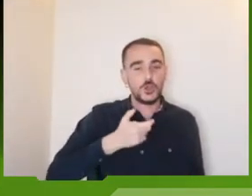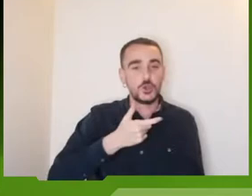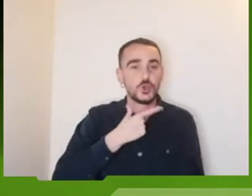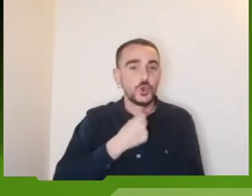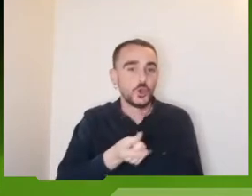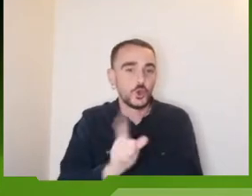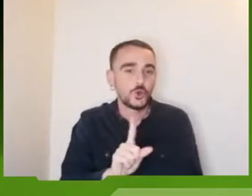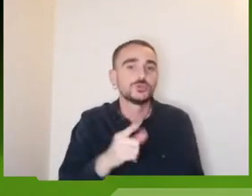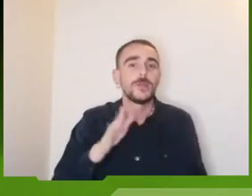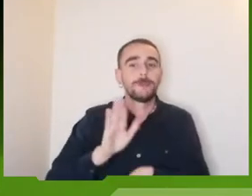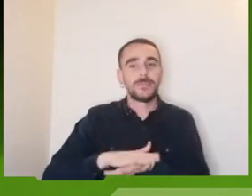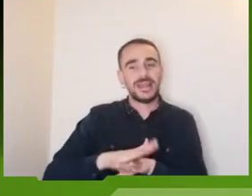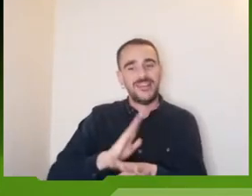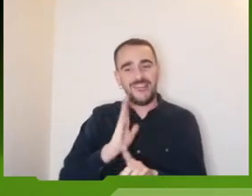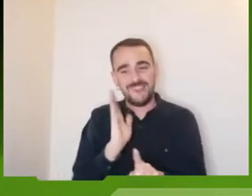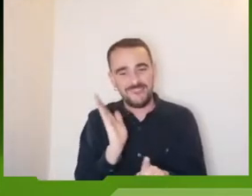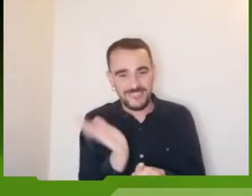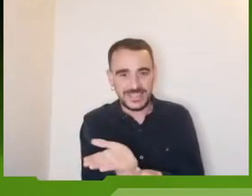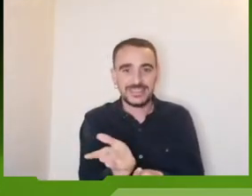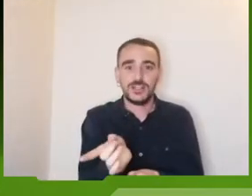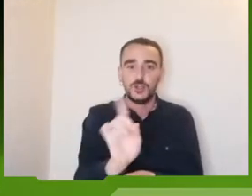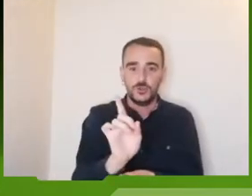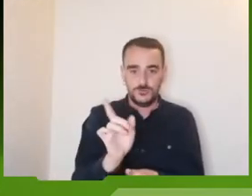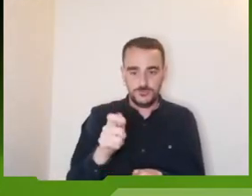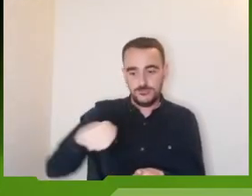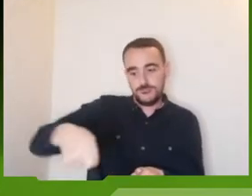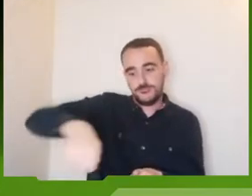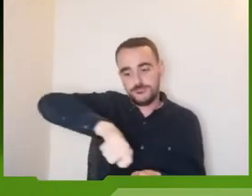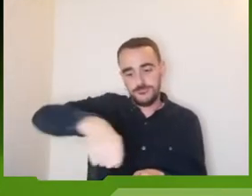procuro que no toque la parte de abajo.